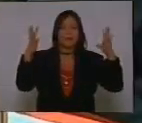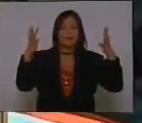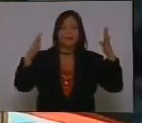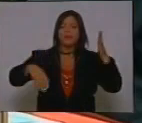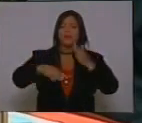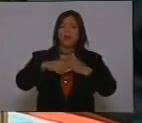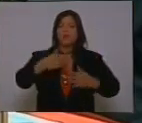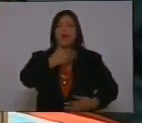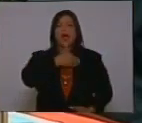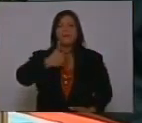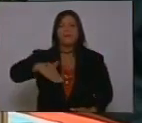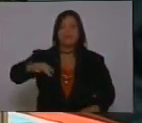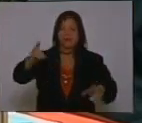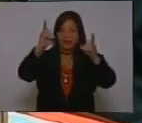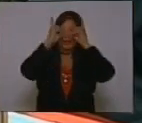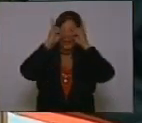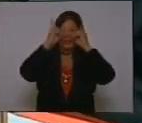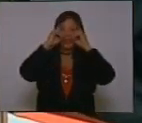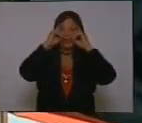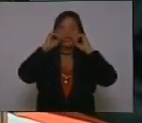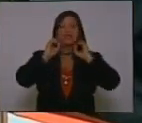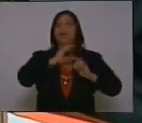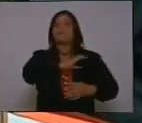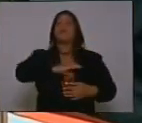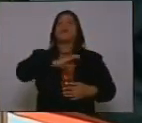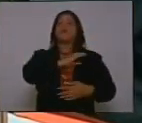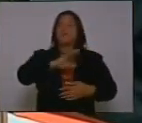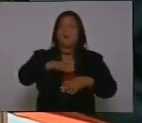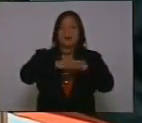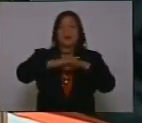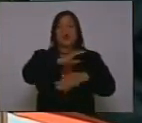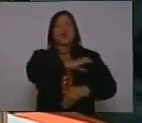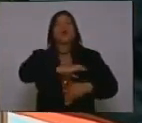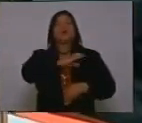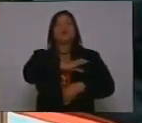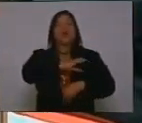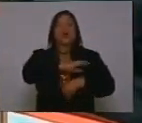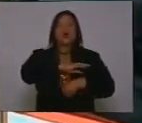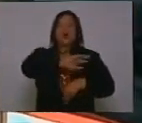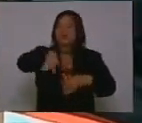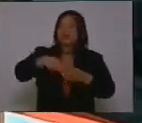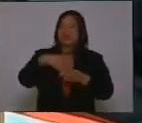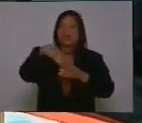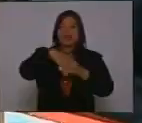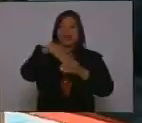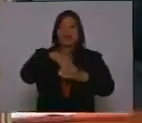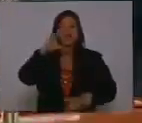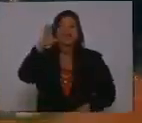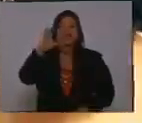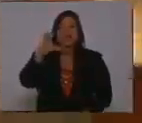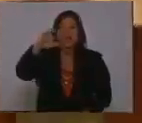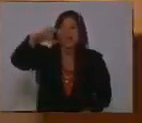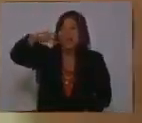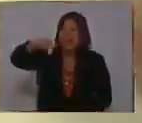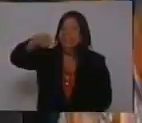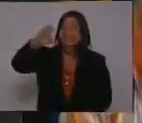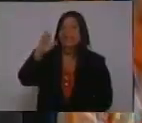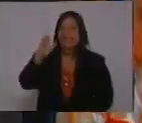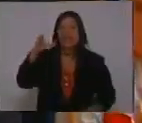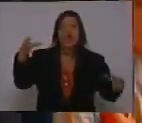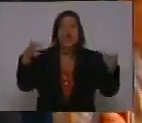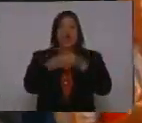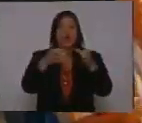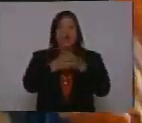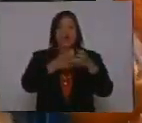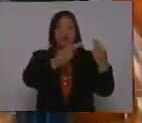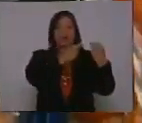la presidenta del Consejo Nacional Electoral, Divisay Lucena, y a las rectoras y a los rectores y a todo ese equipo del